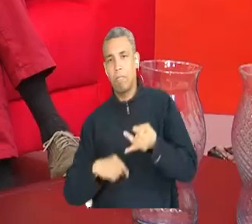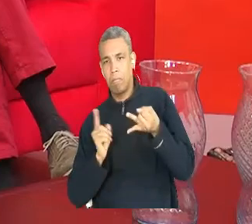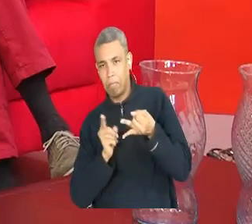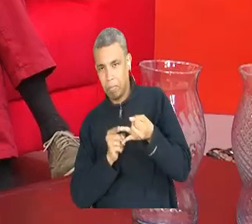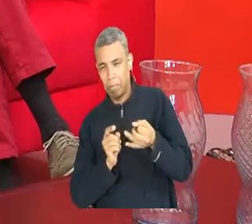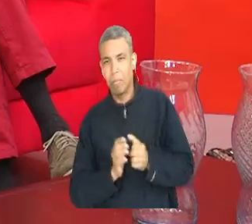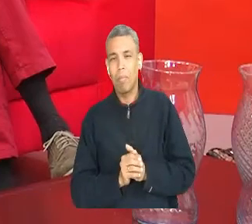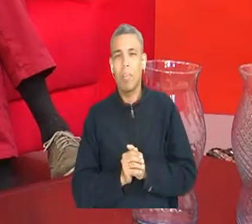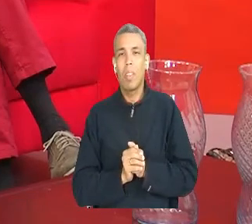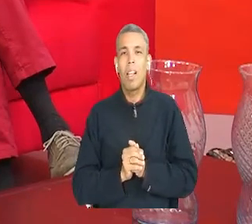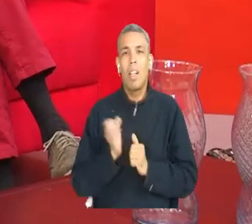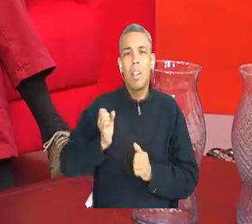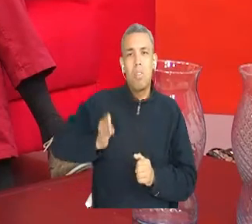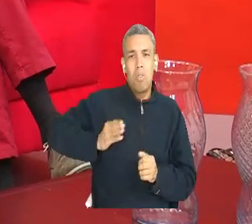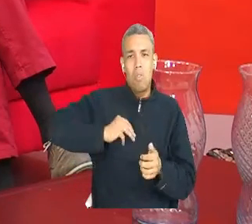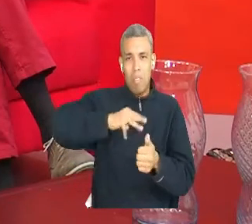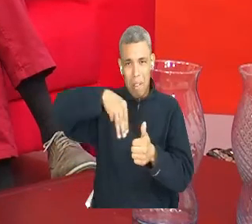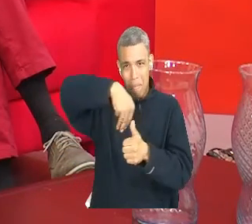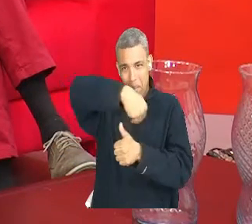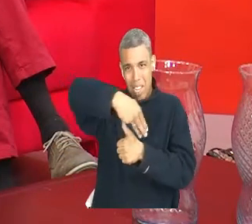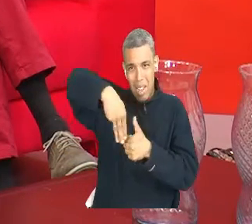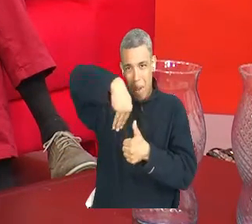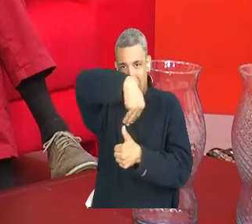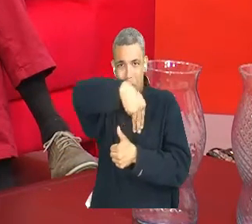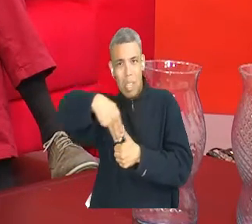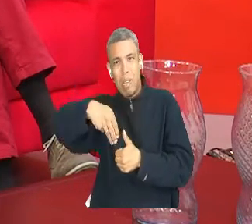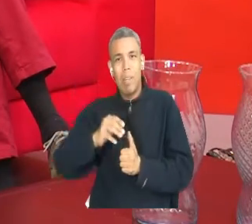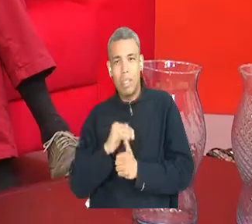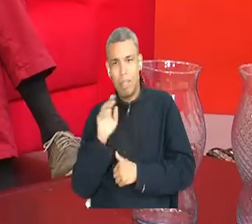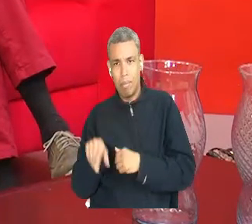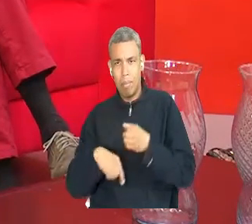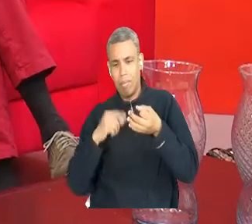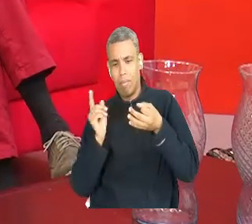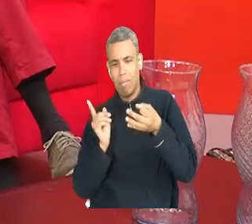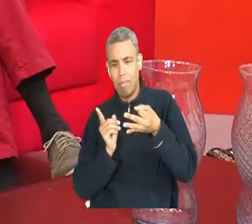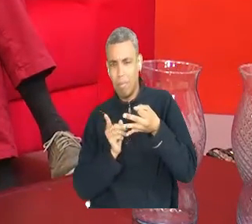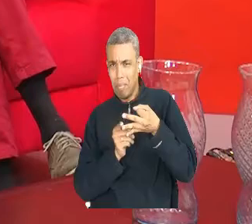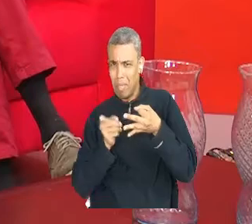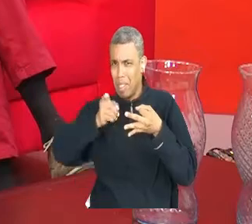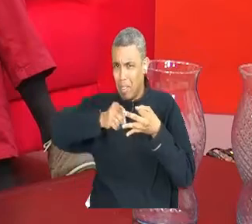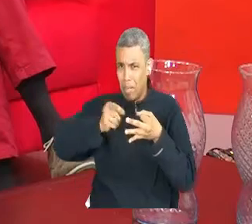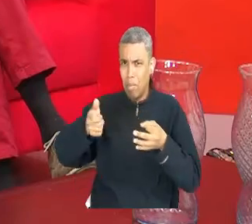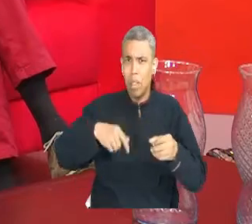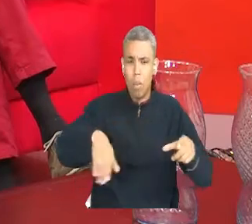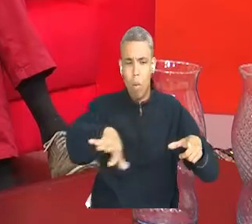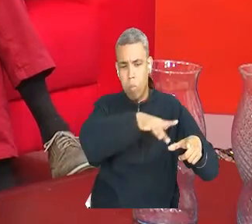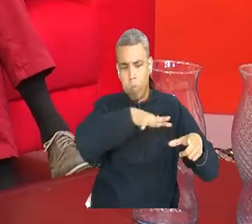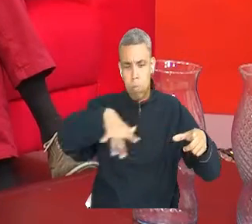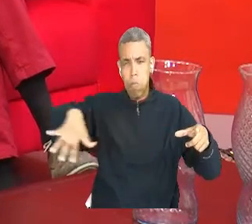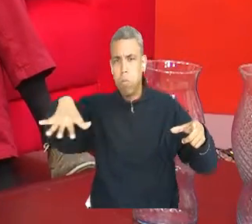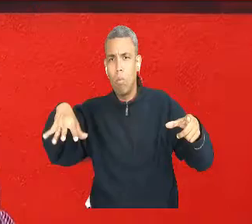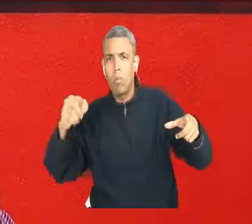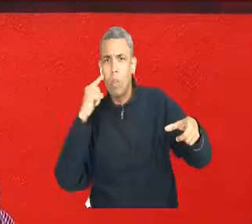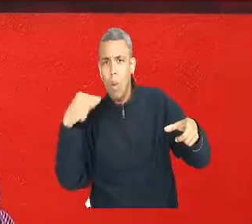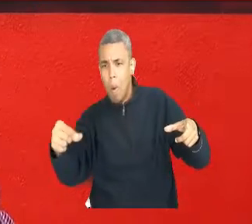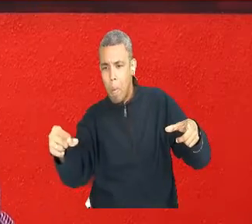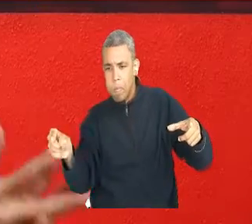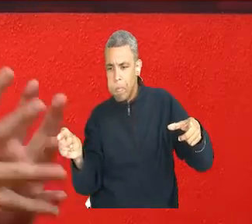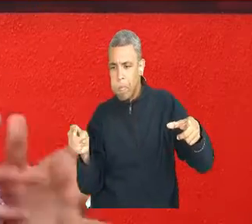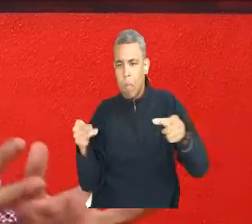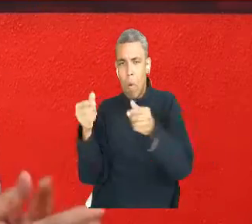y de ahí vamos a hacer un recorrido por el caño san silvestre creo que se llama y por todo el caño a salir hasta el río